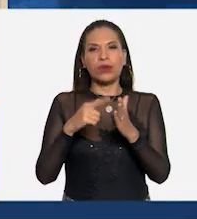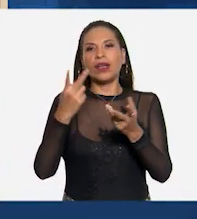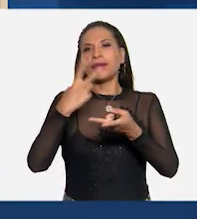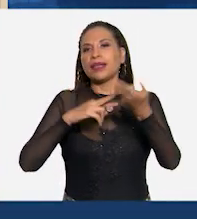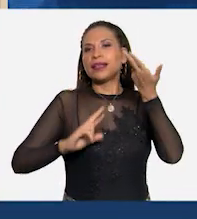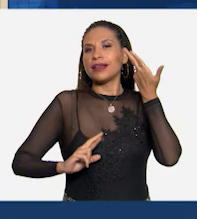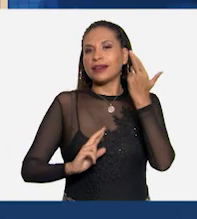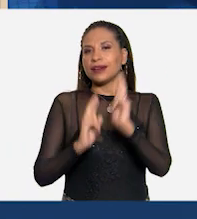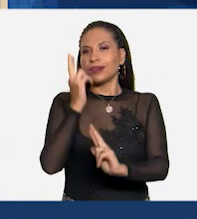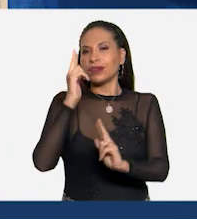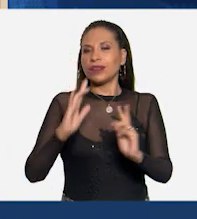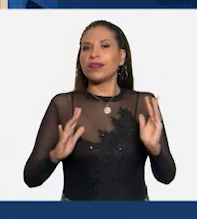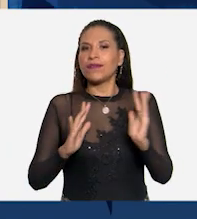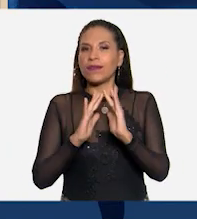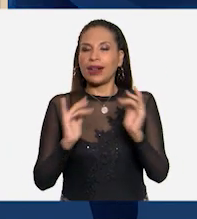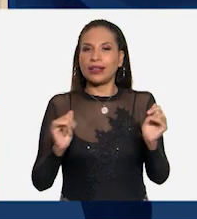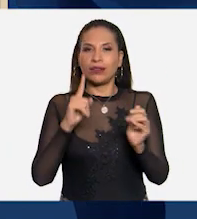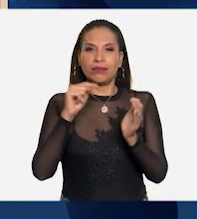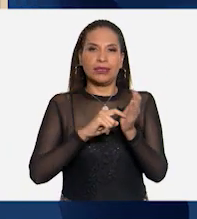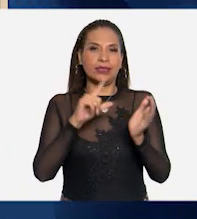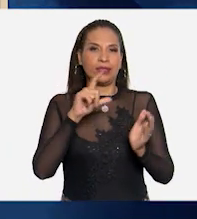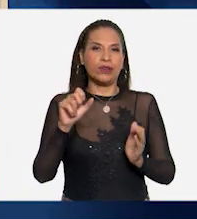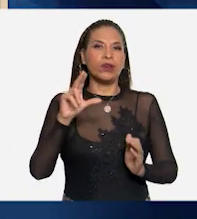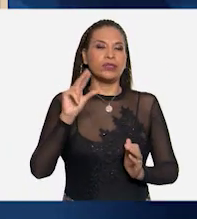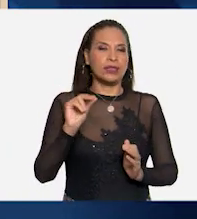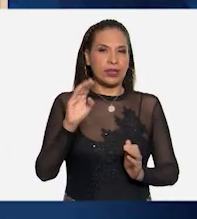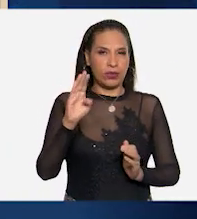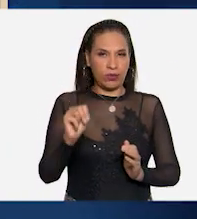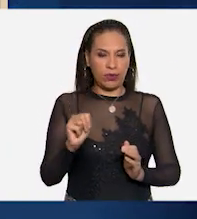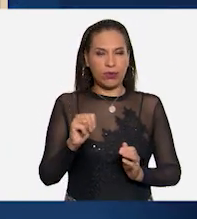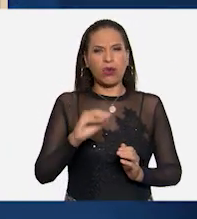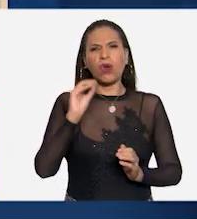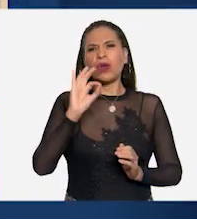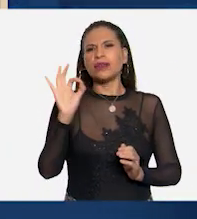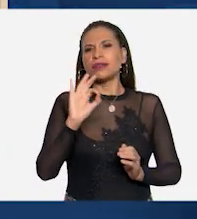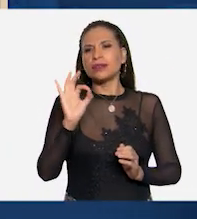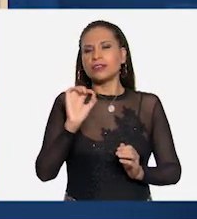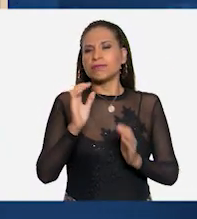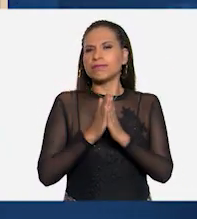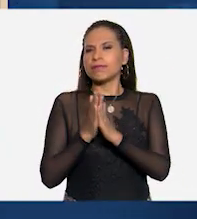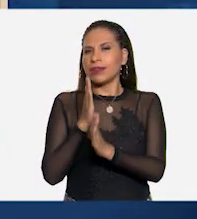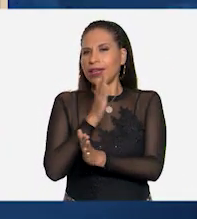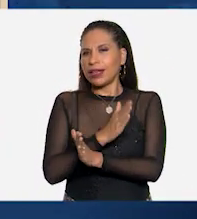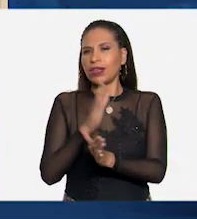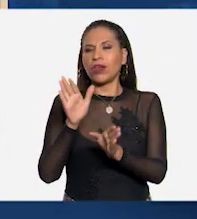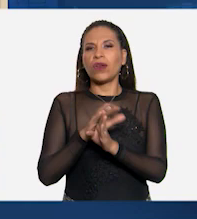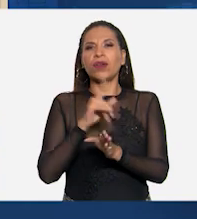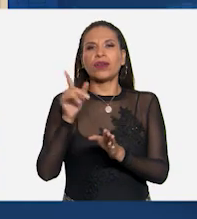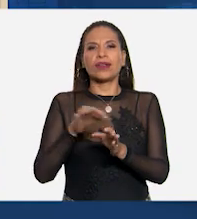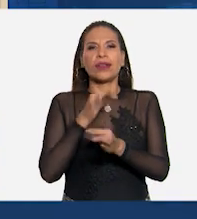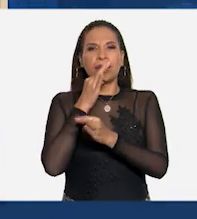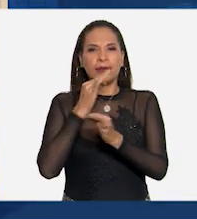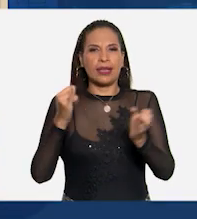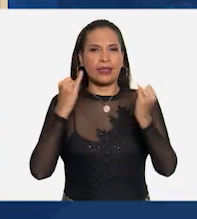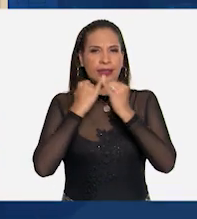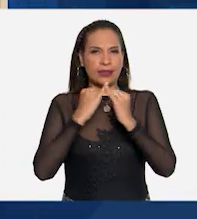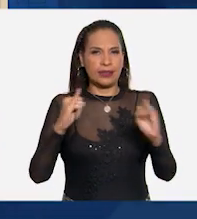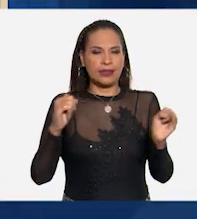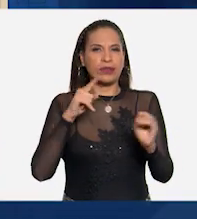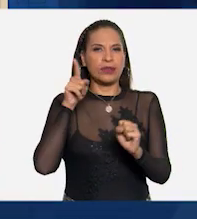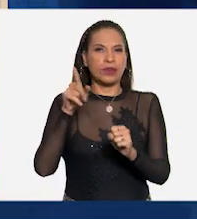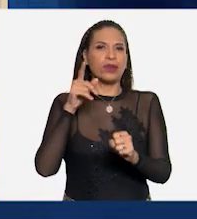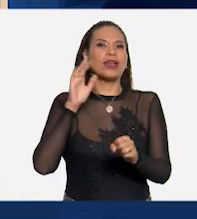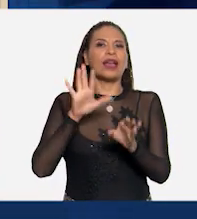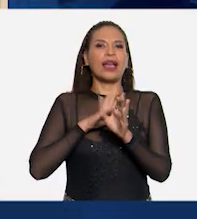de la Revolución Francesa en 1789 o incluso un poco antes con la Declaración de la Independencia de los